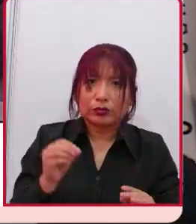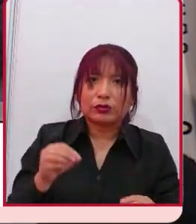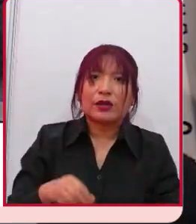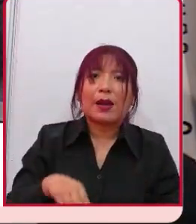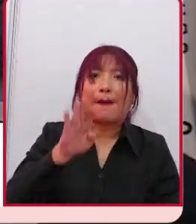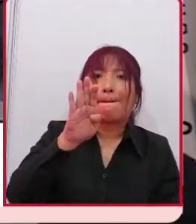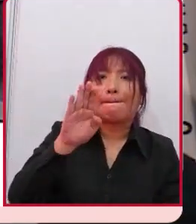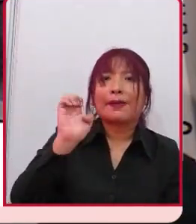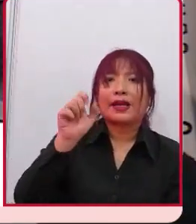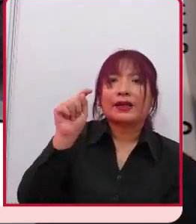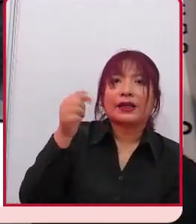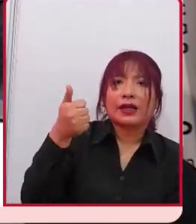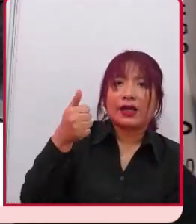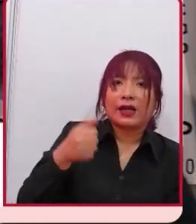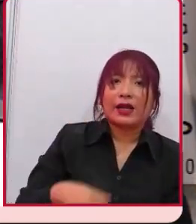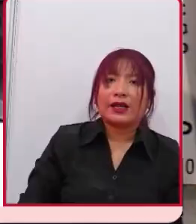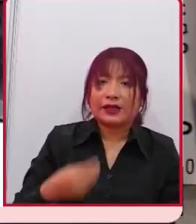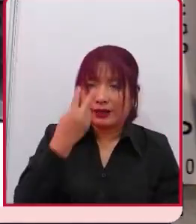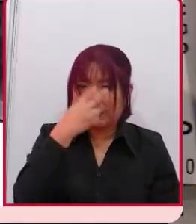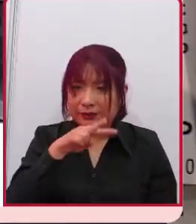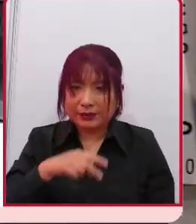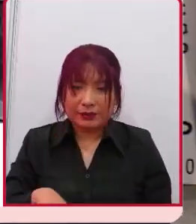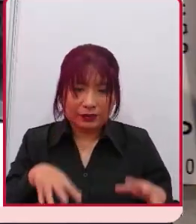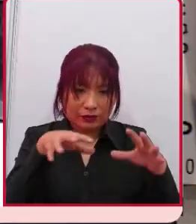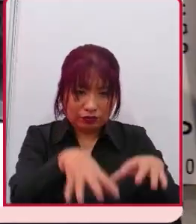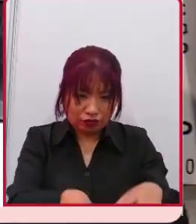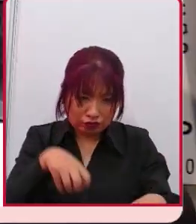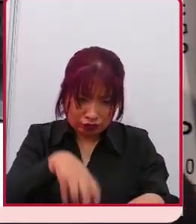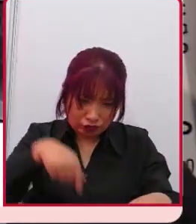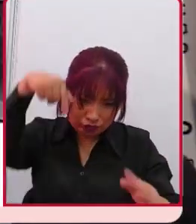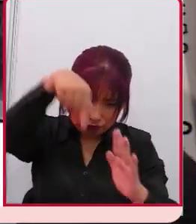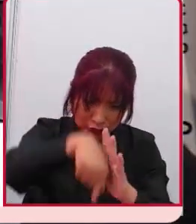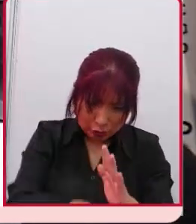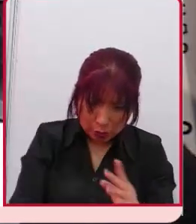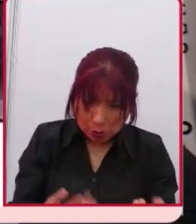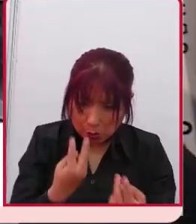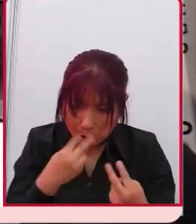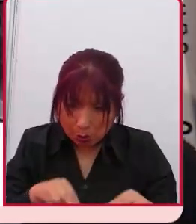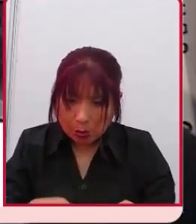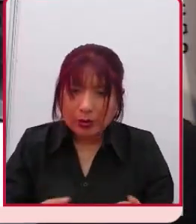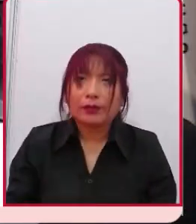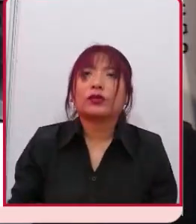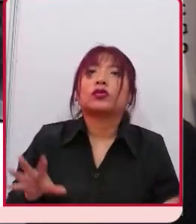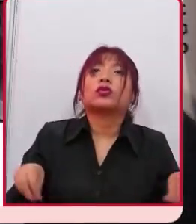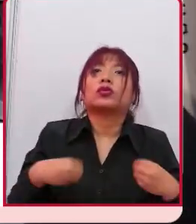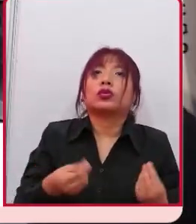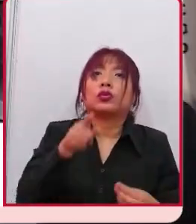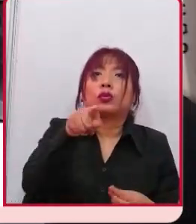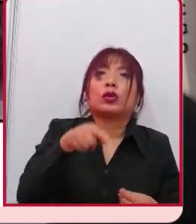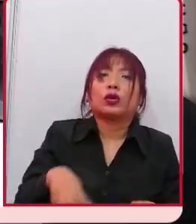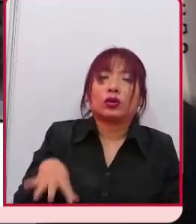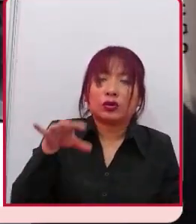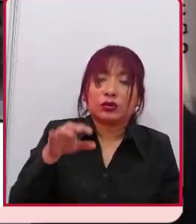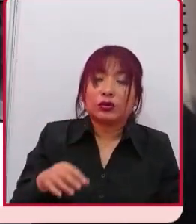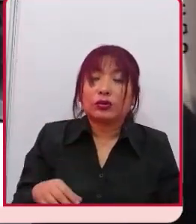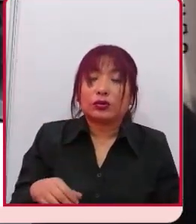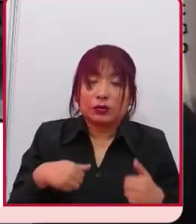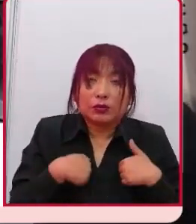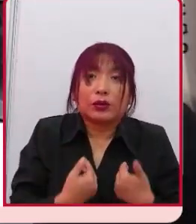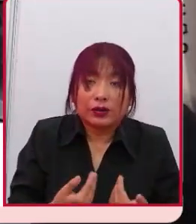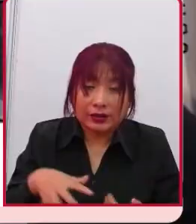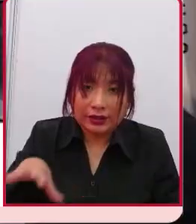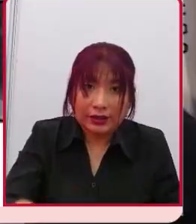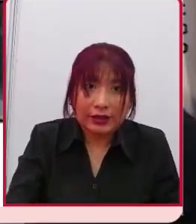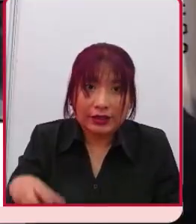esa característica del yacimiento que si nos puedes explicar un poquito cómo has logrado obtener esas muestras,